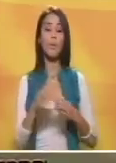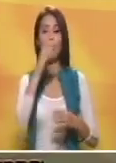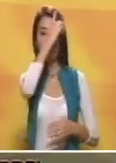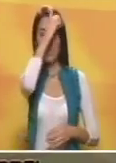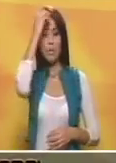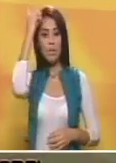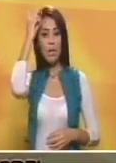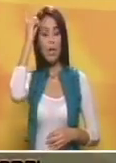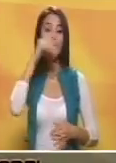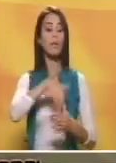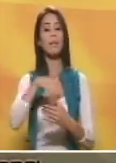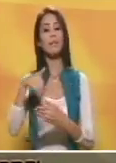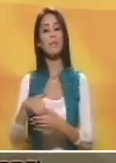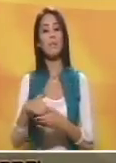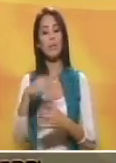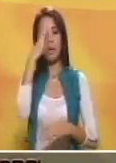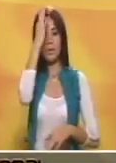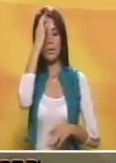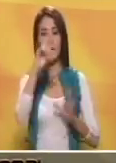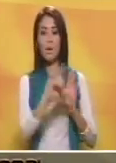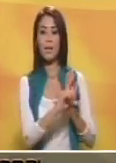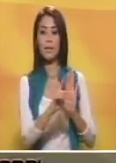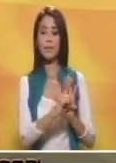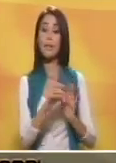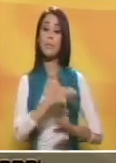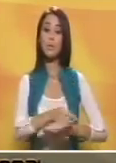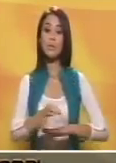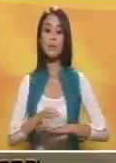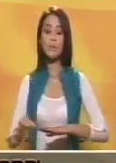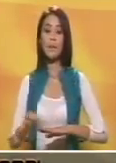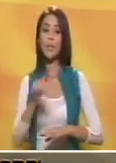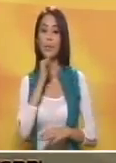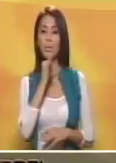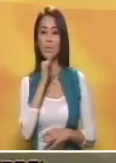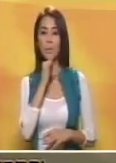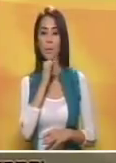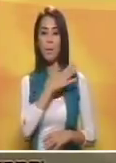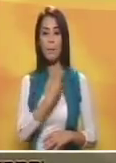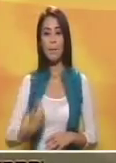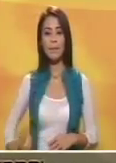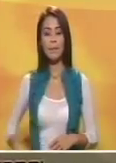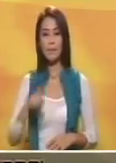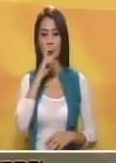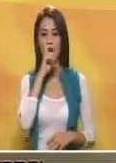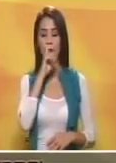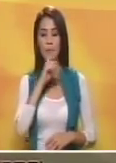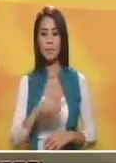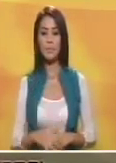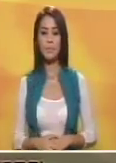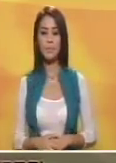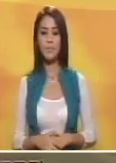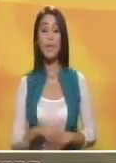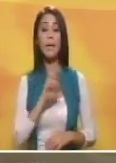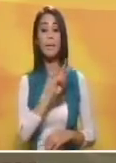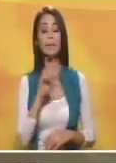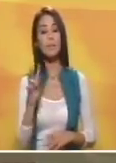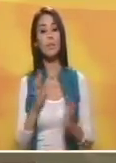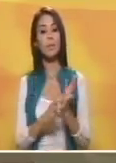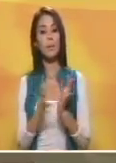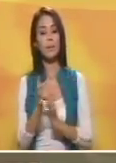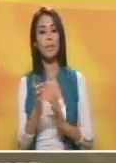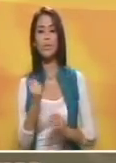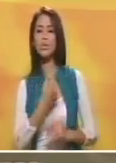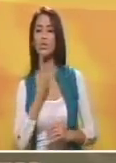y las elecciones a los consejos legislativos y municipales como lo hizo el presidente Nicolás Maduro. Es decir, el 22 de abril solo